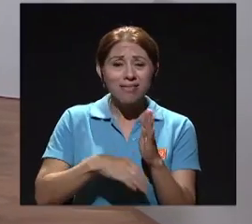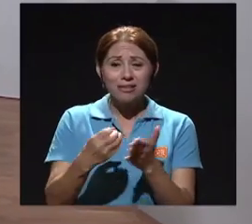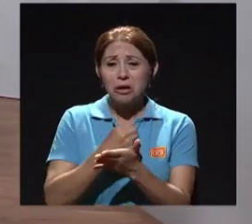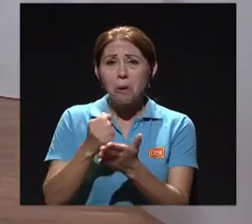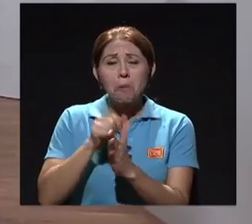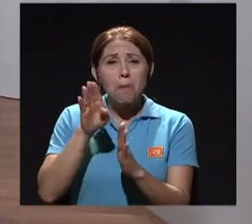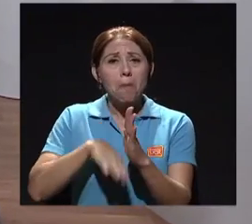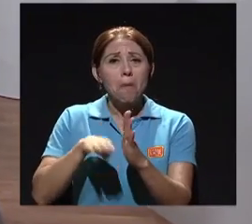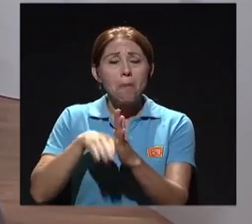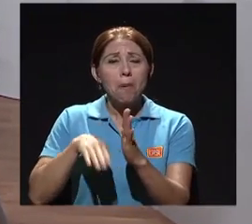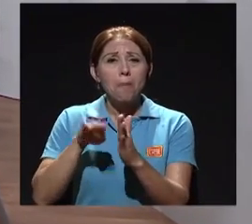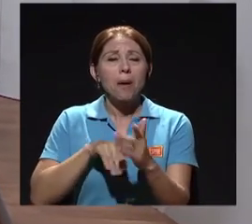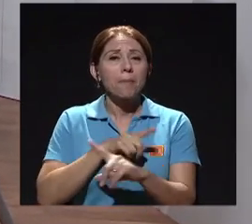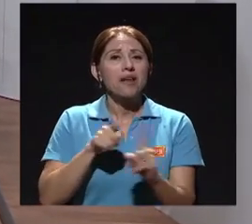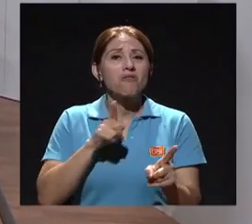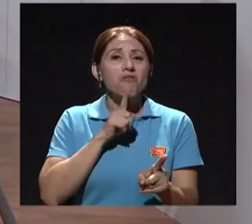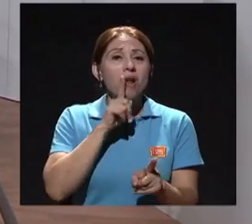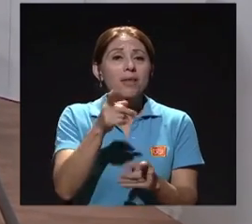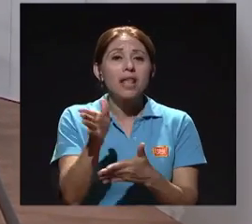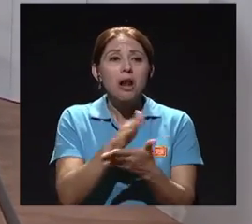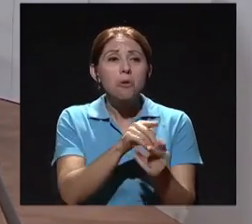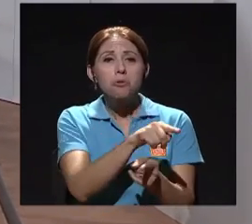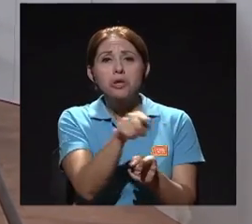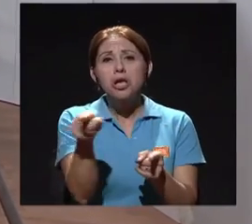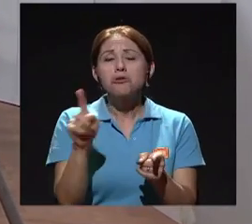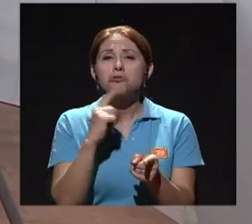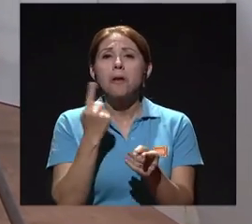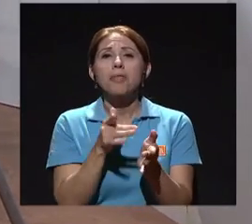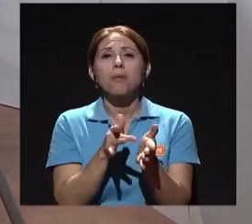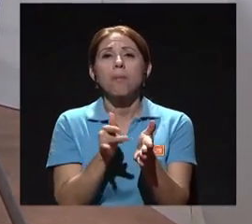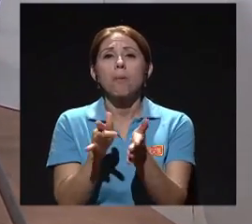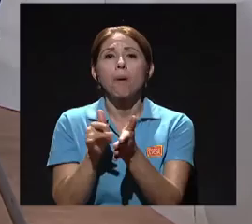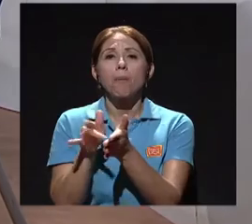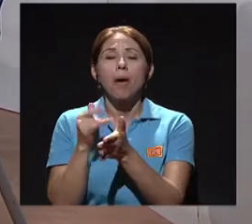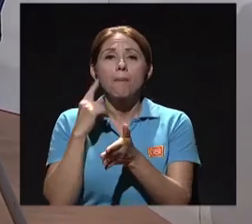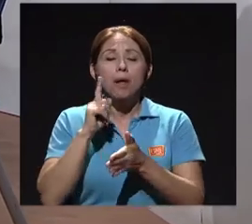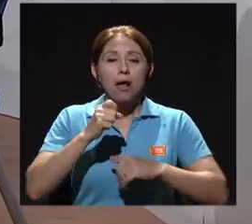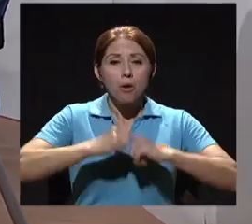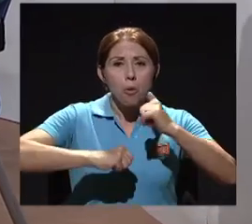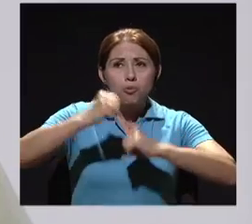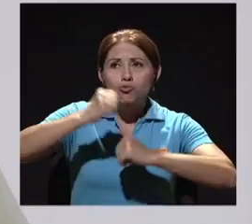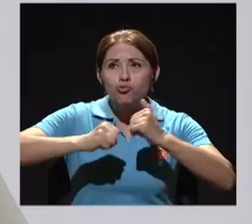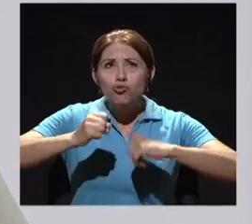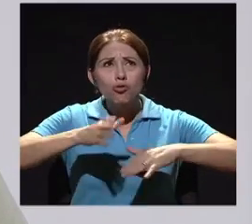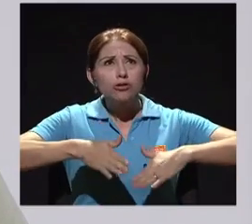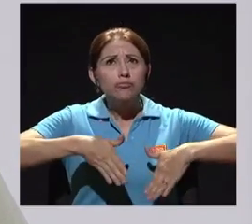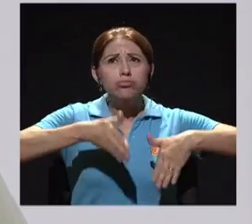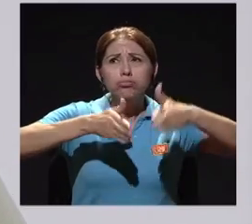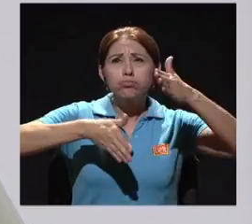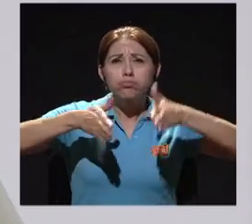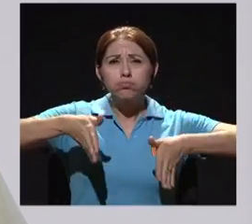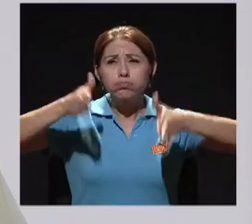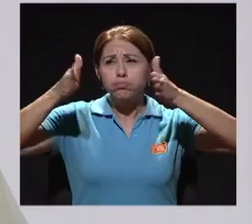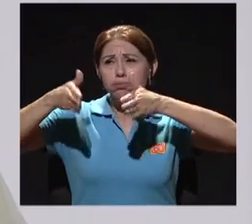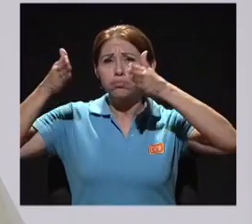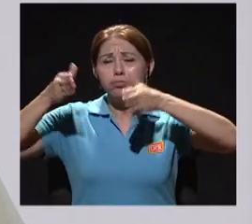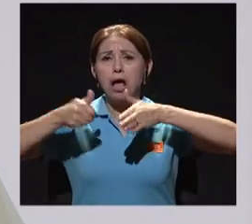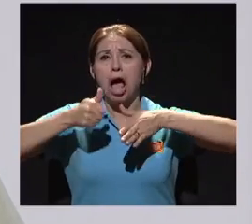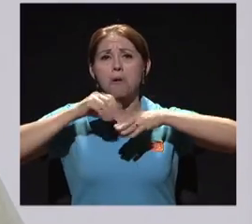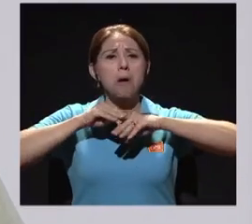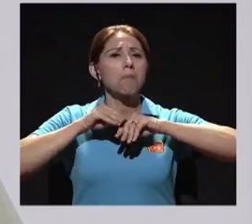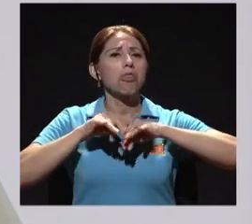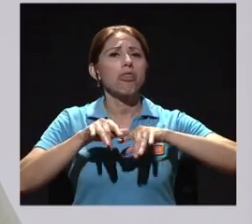pues bastante ineficiente por una serie de desarrollos que gozan de los beneficios